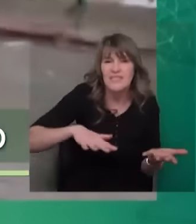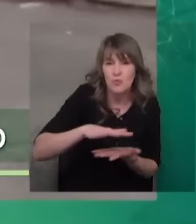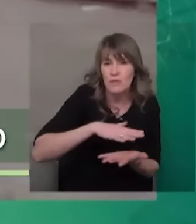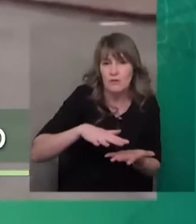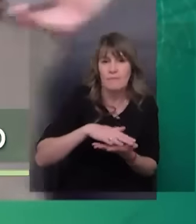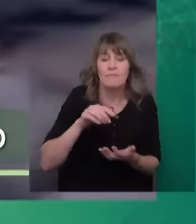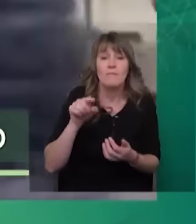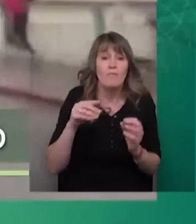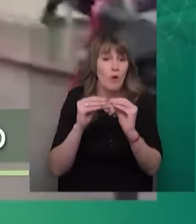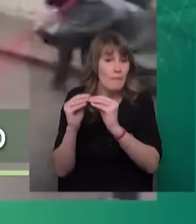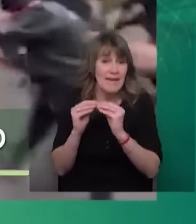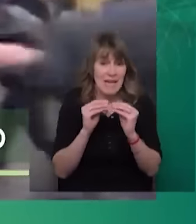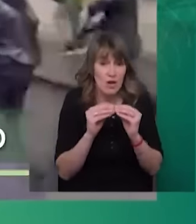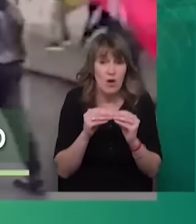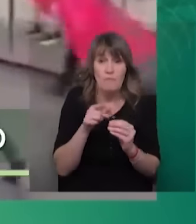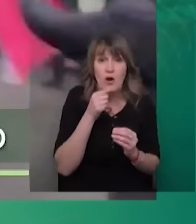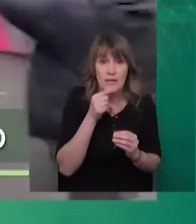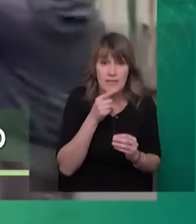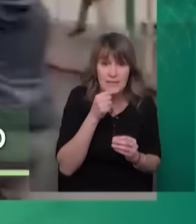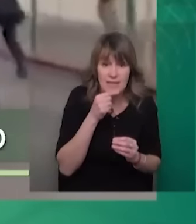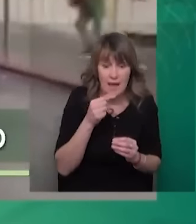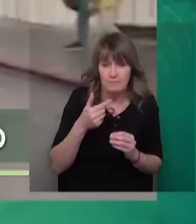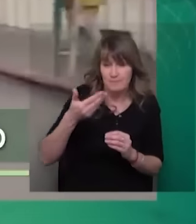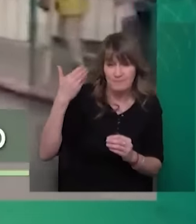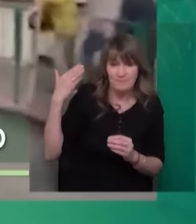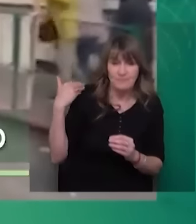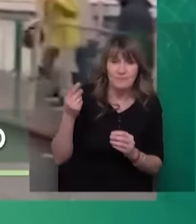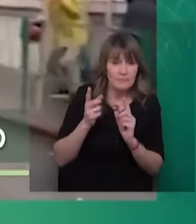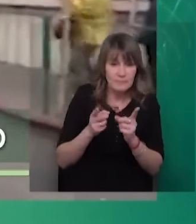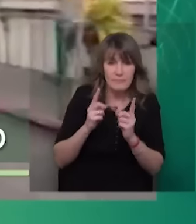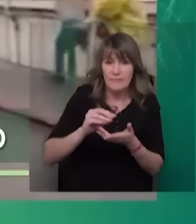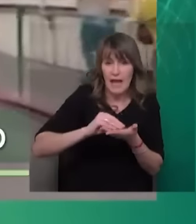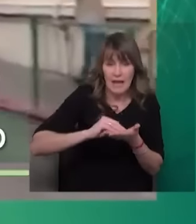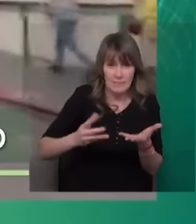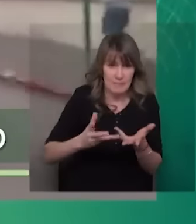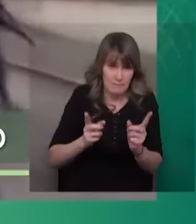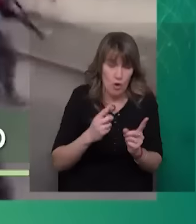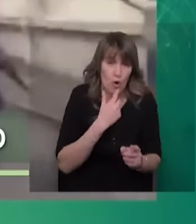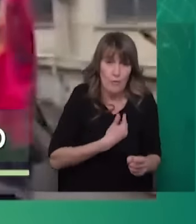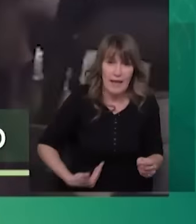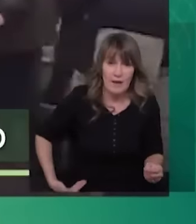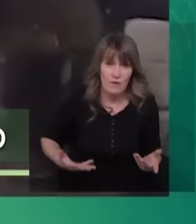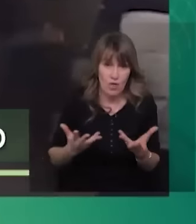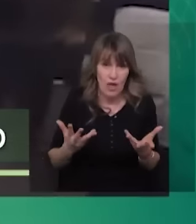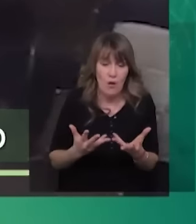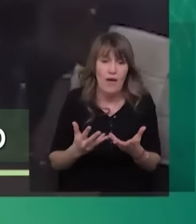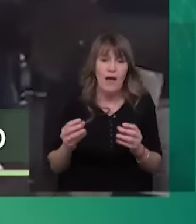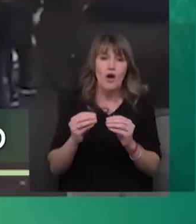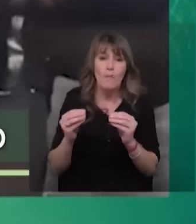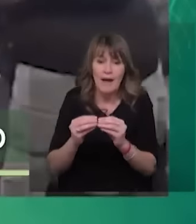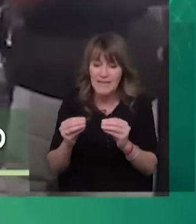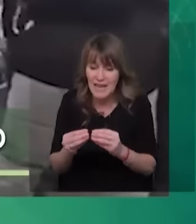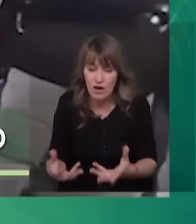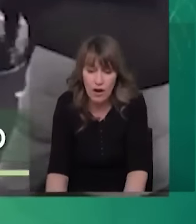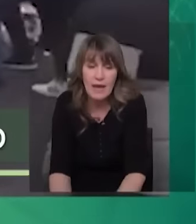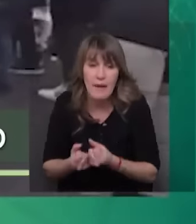vimos al principio de año de de esta misma administración donde los compañeros este levantaban a los trabajadores